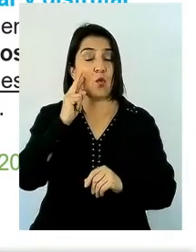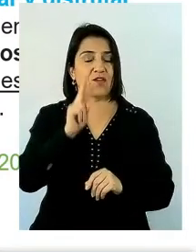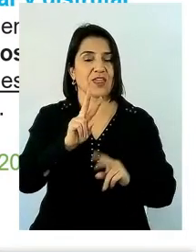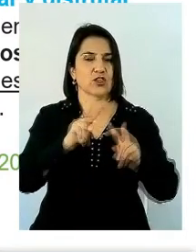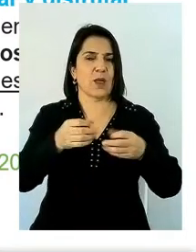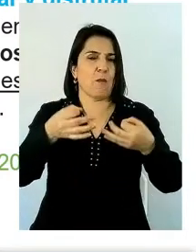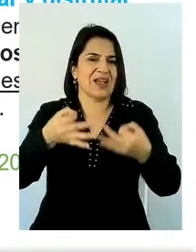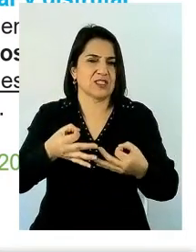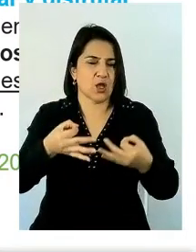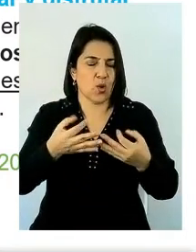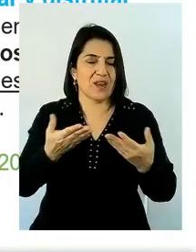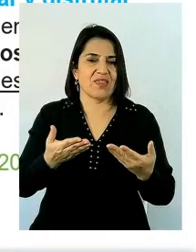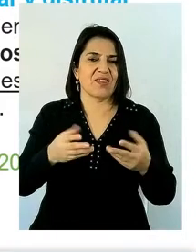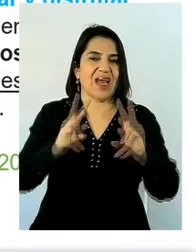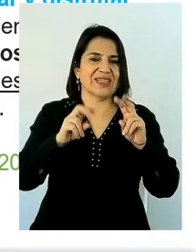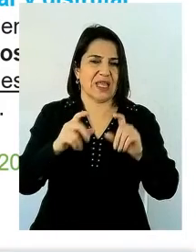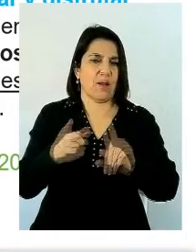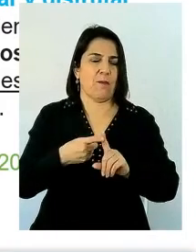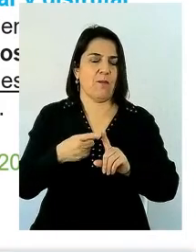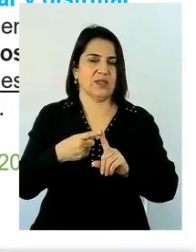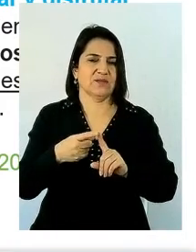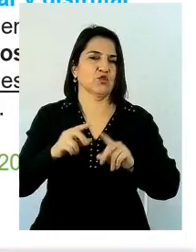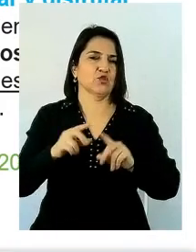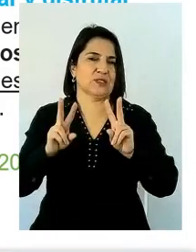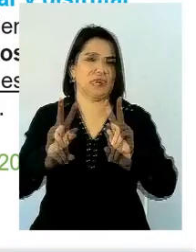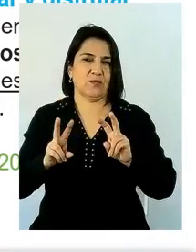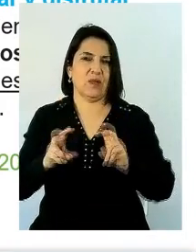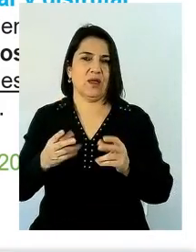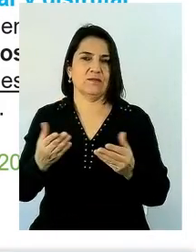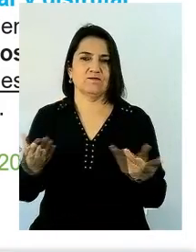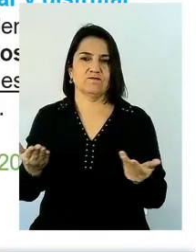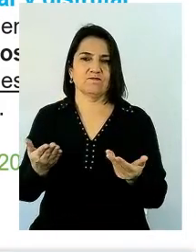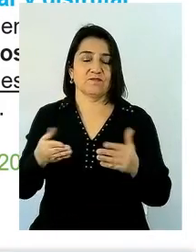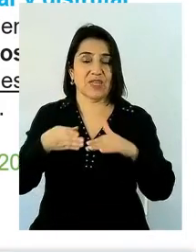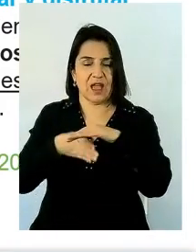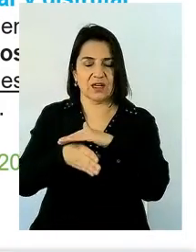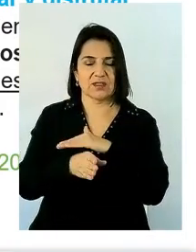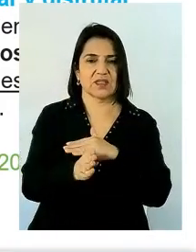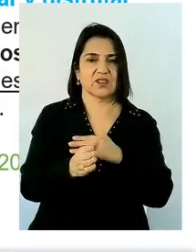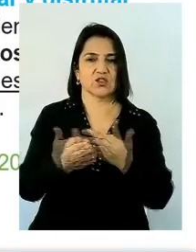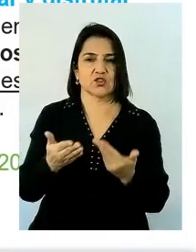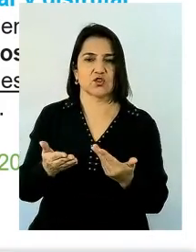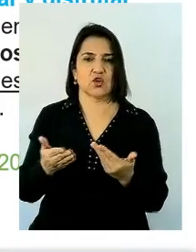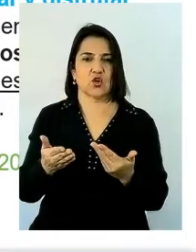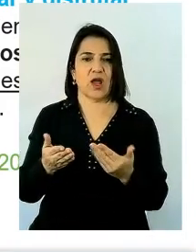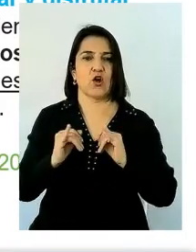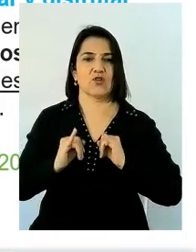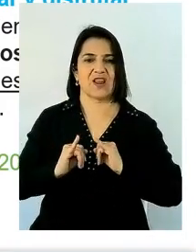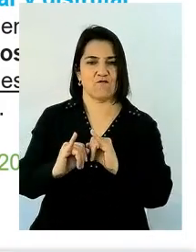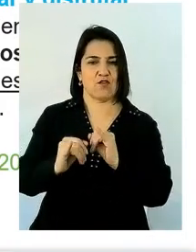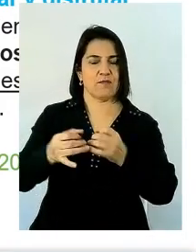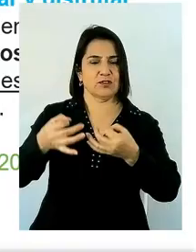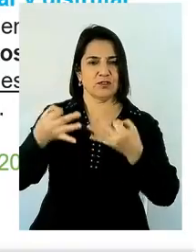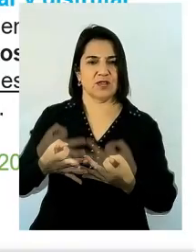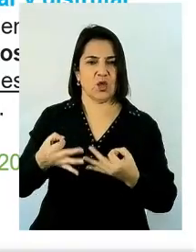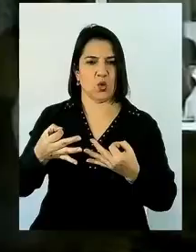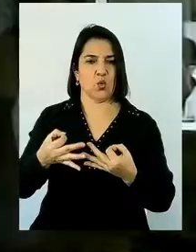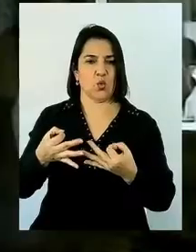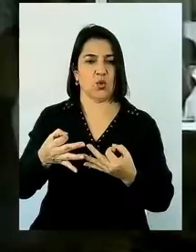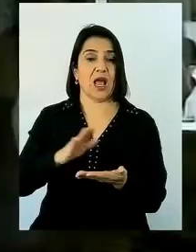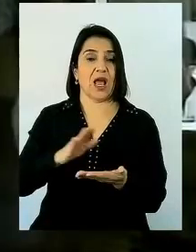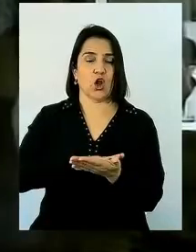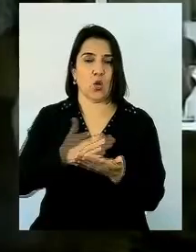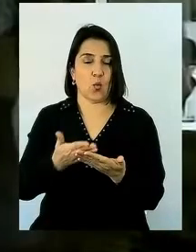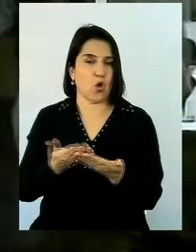de participación, a los temas de acceso a una información segura de cómo estamos construyendo y